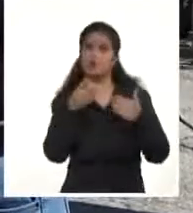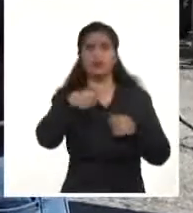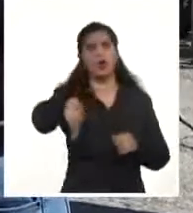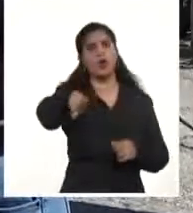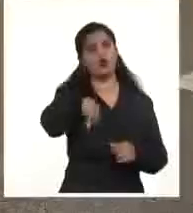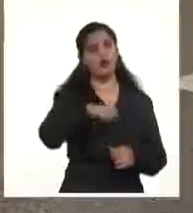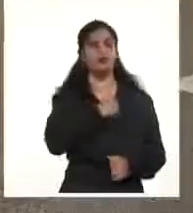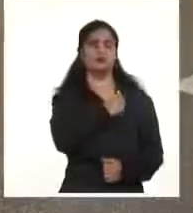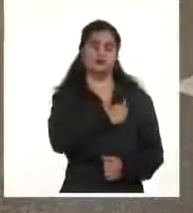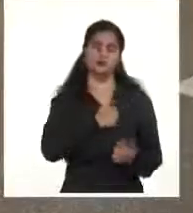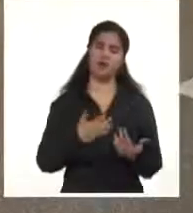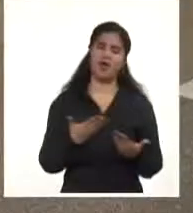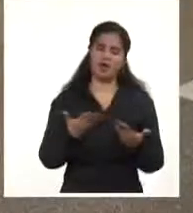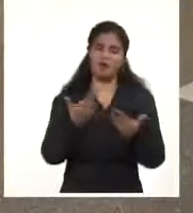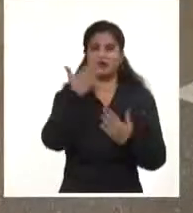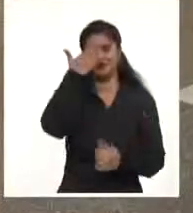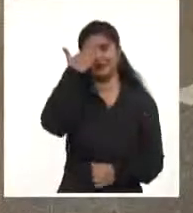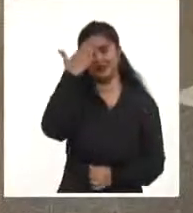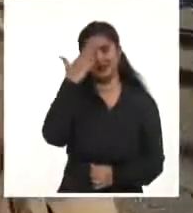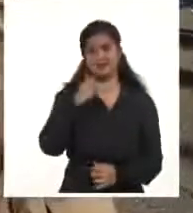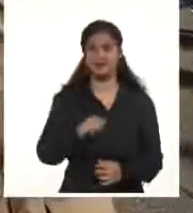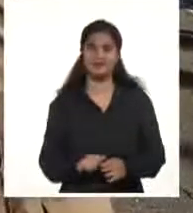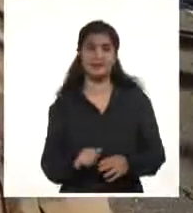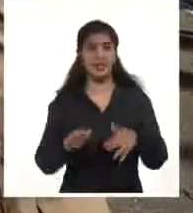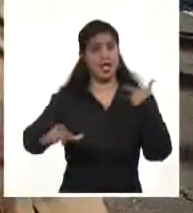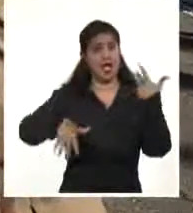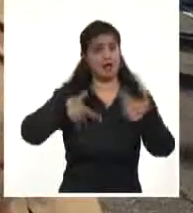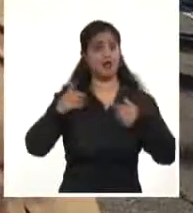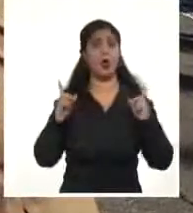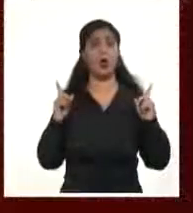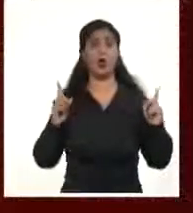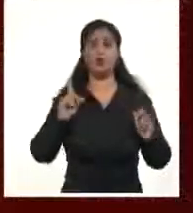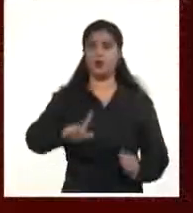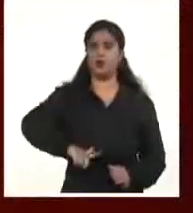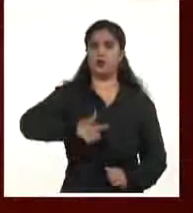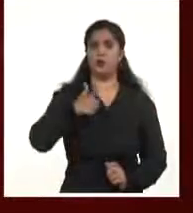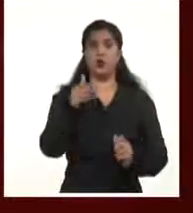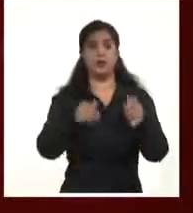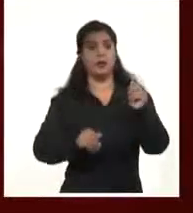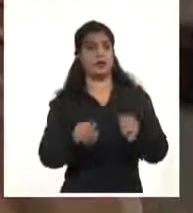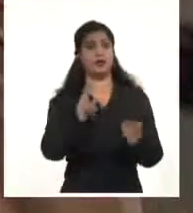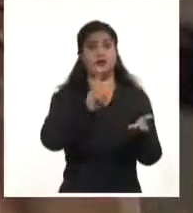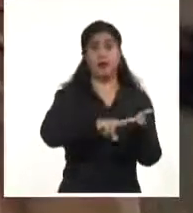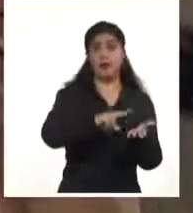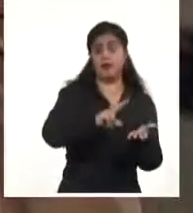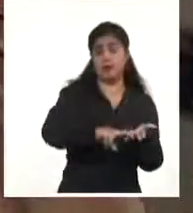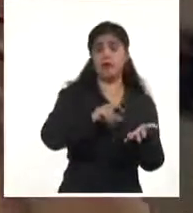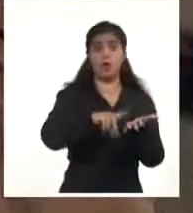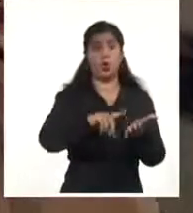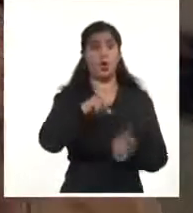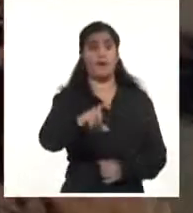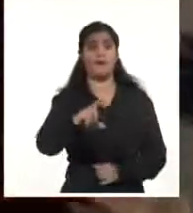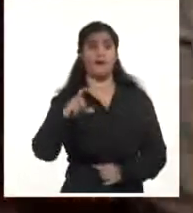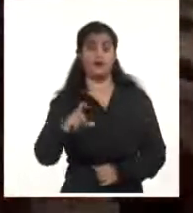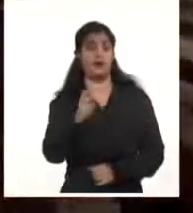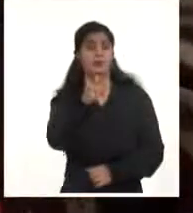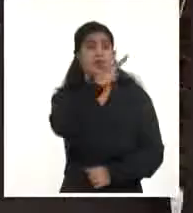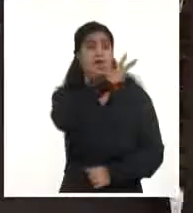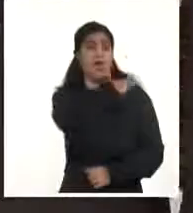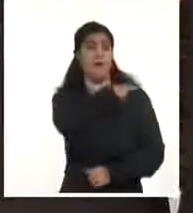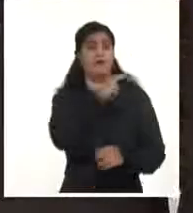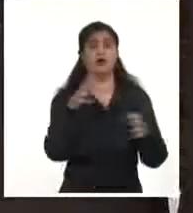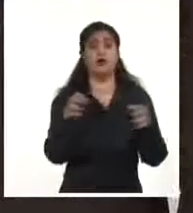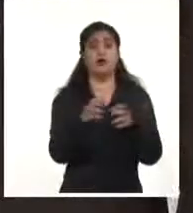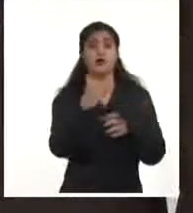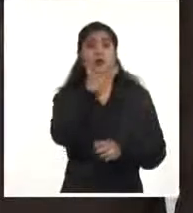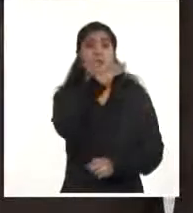más. Muchísimas gracias. El acto político-cultural presidido por el miembro del Comité Central del Partido Comunista de Cuba, jefe del Ejército